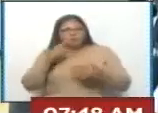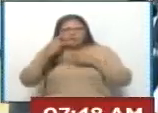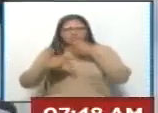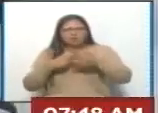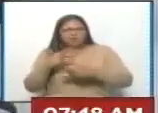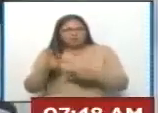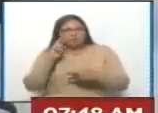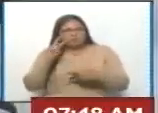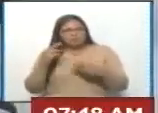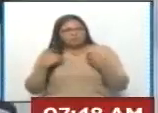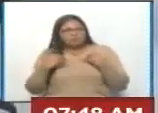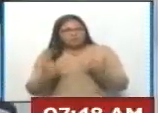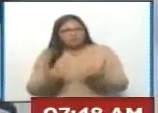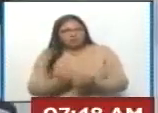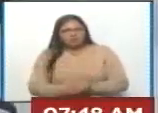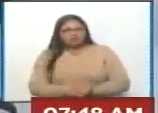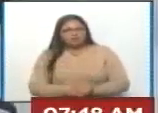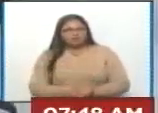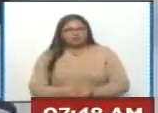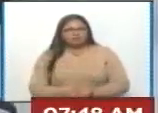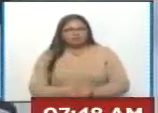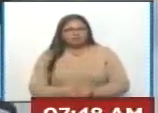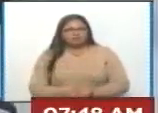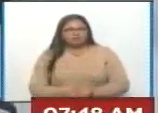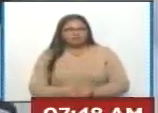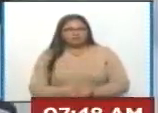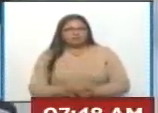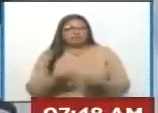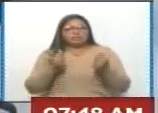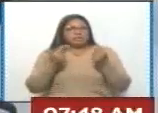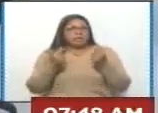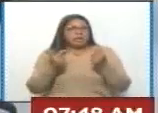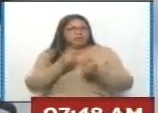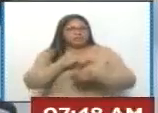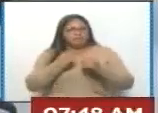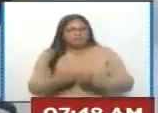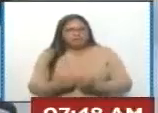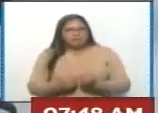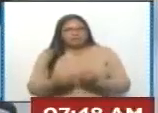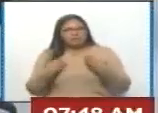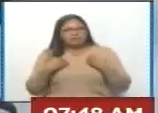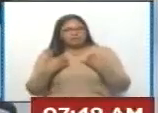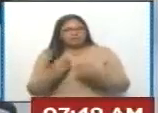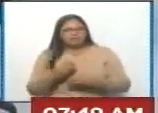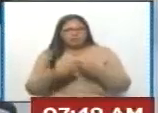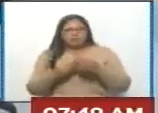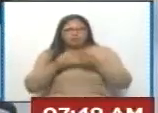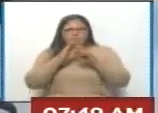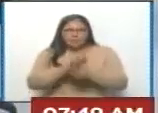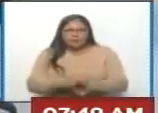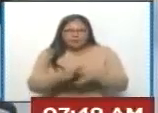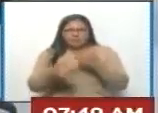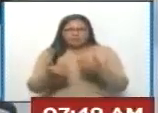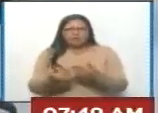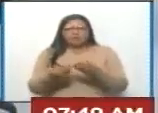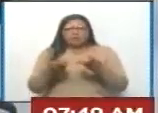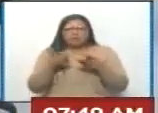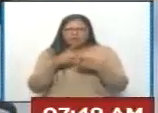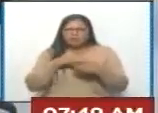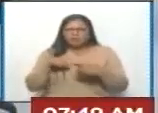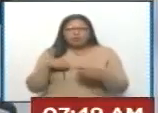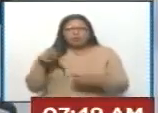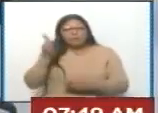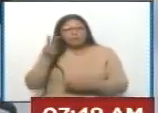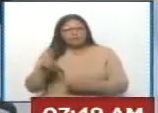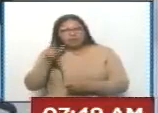macabra es el salario. ¿Cómo tú aplastas el salario de los venezolanos, que es